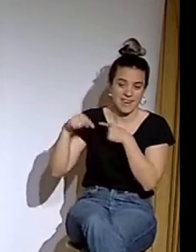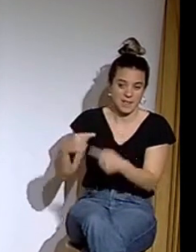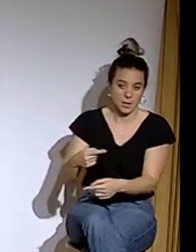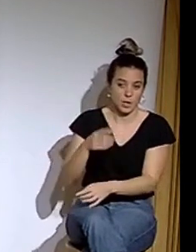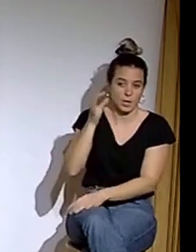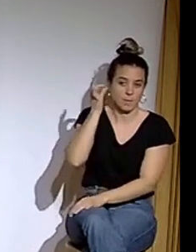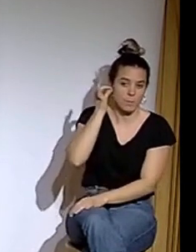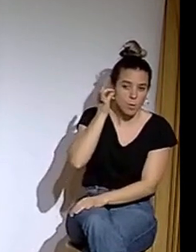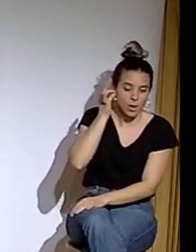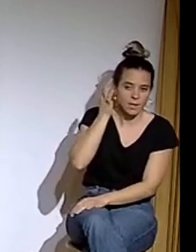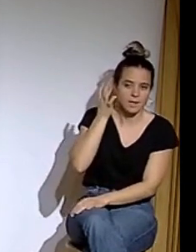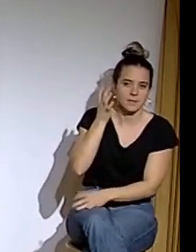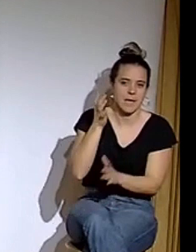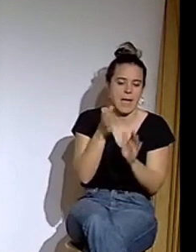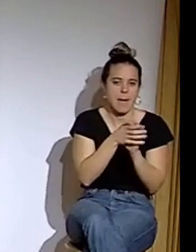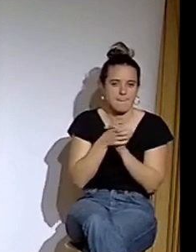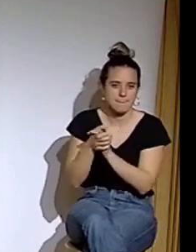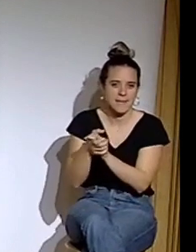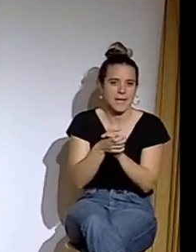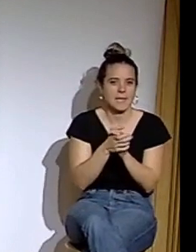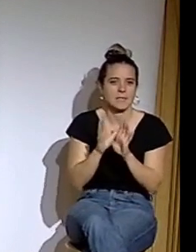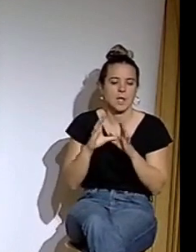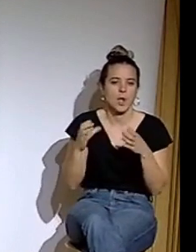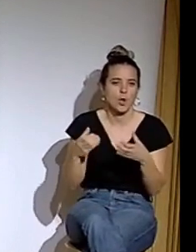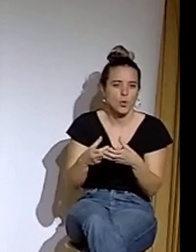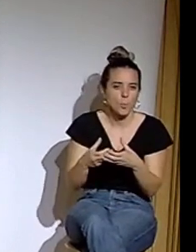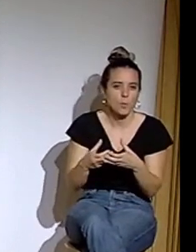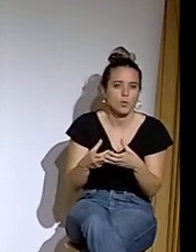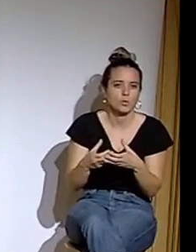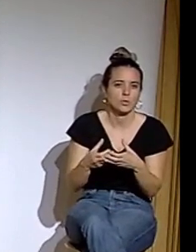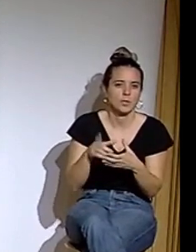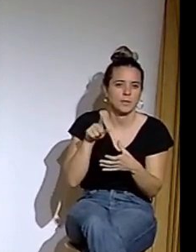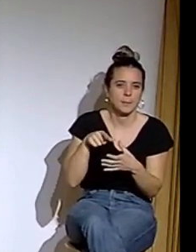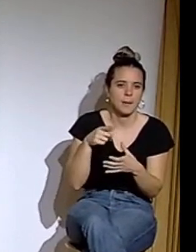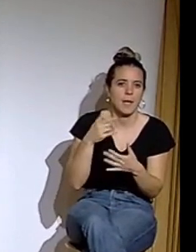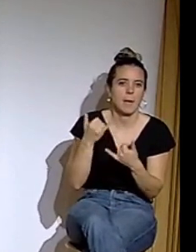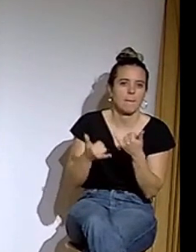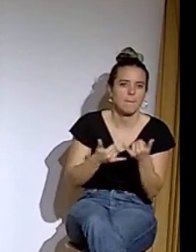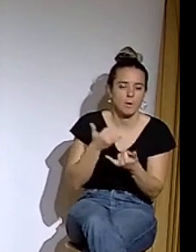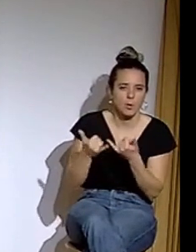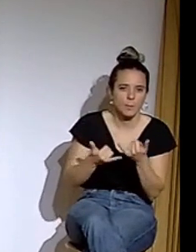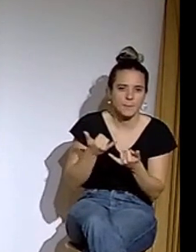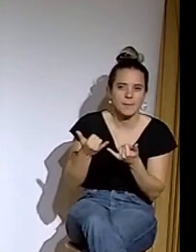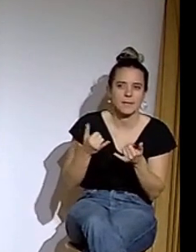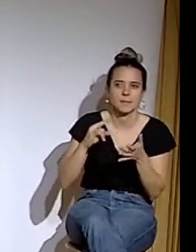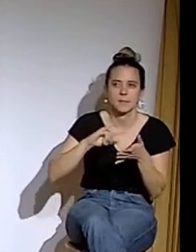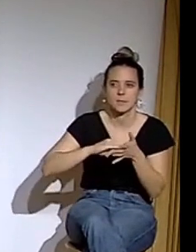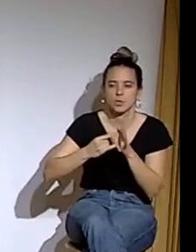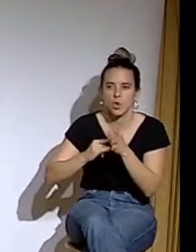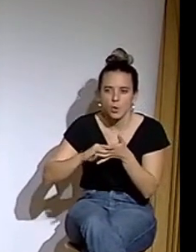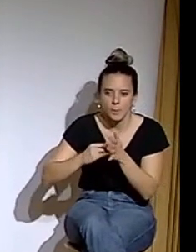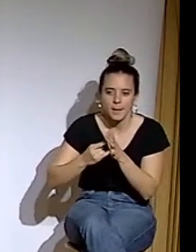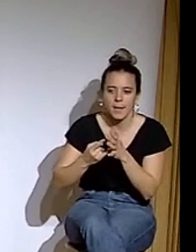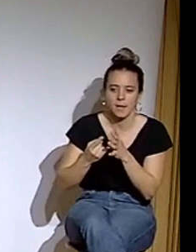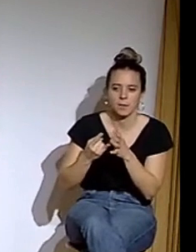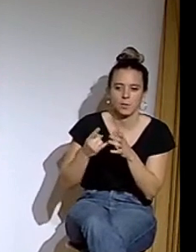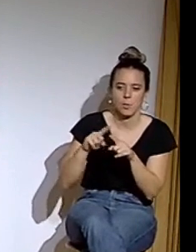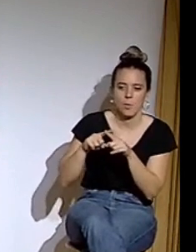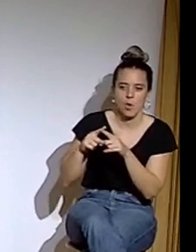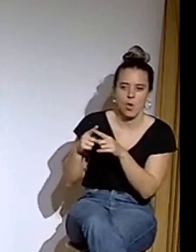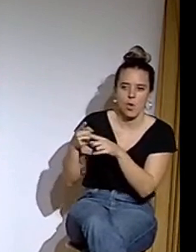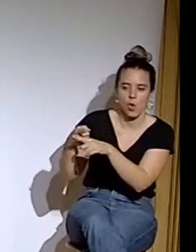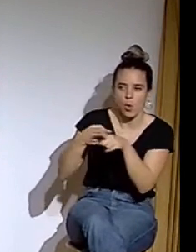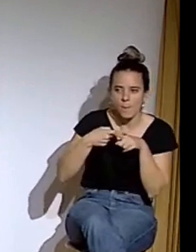de las amigas de los grupos de colectivizar los problemas de resolver de la tradición oral